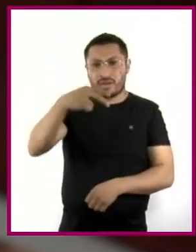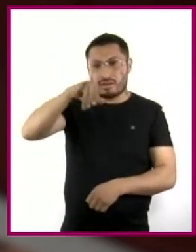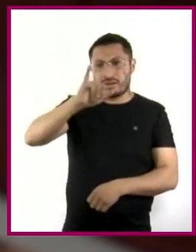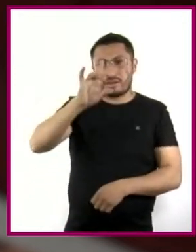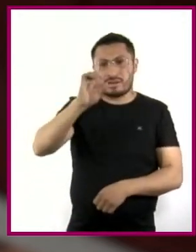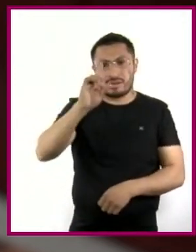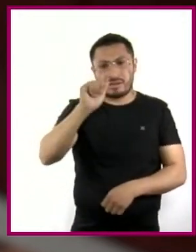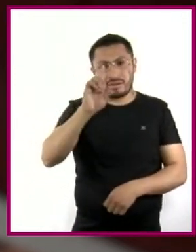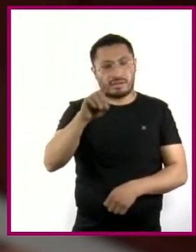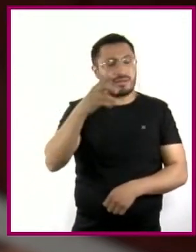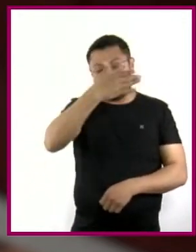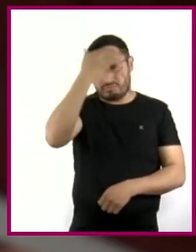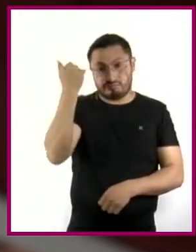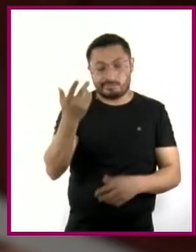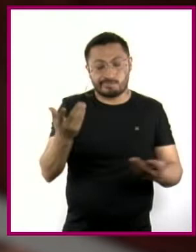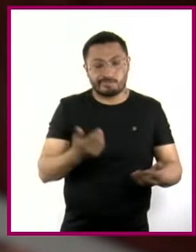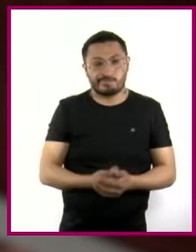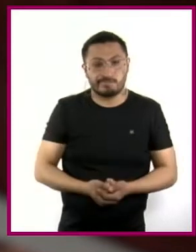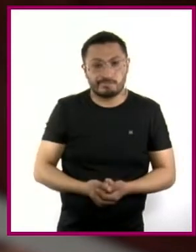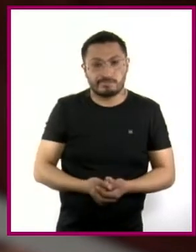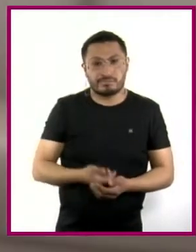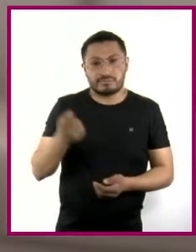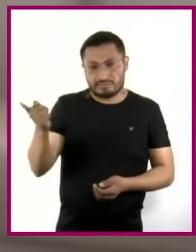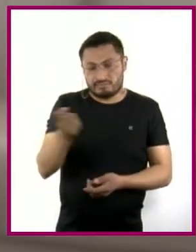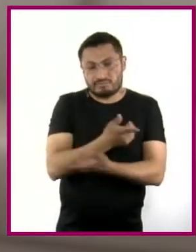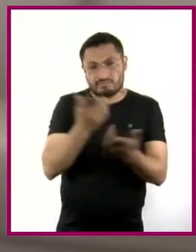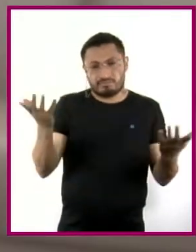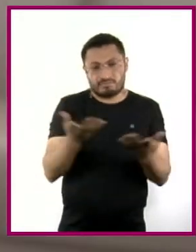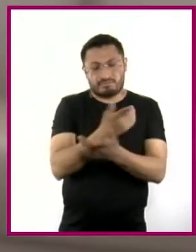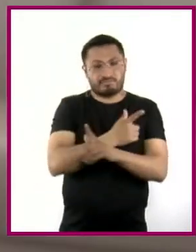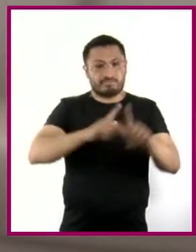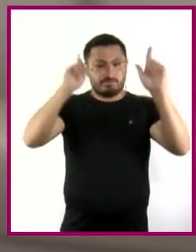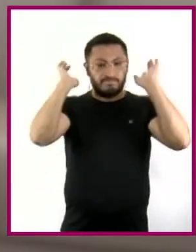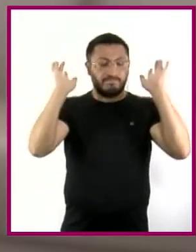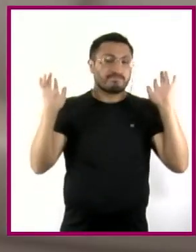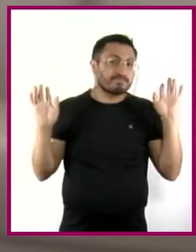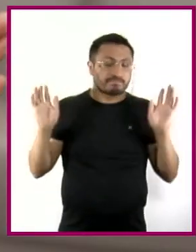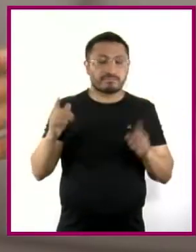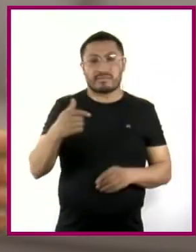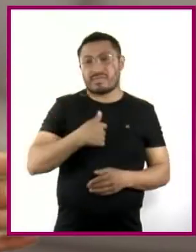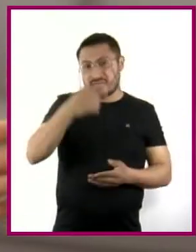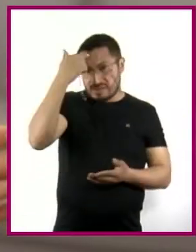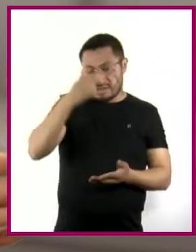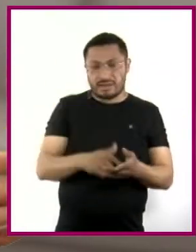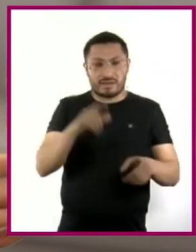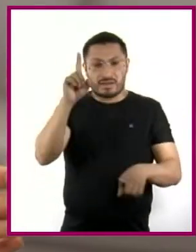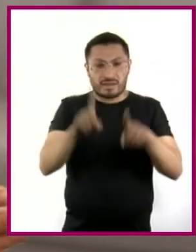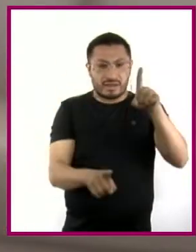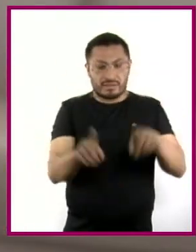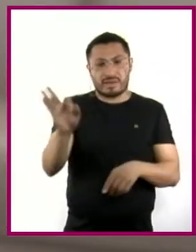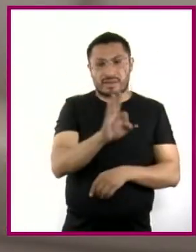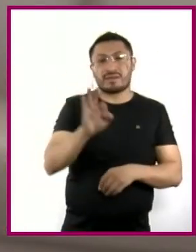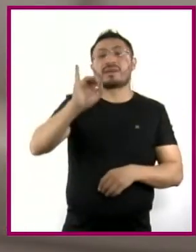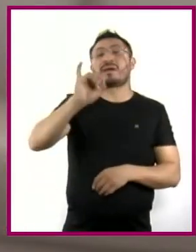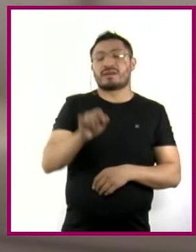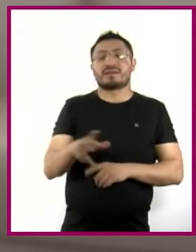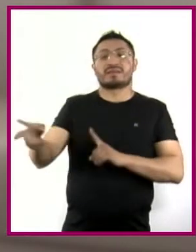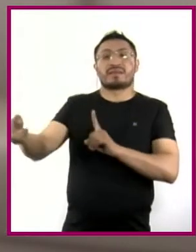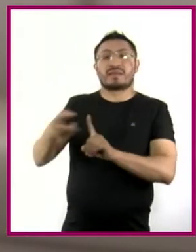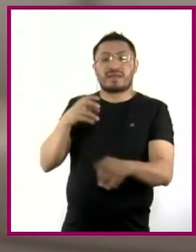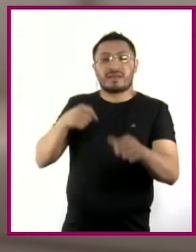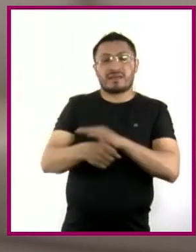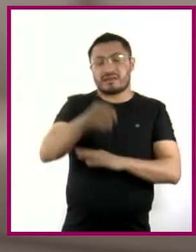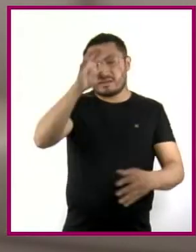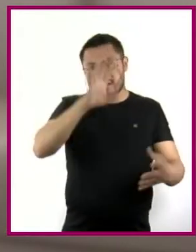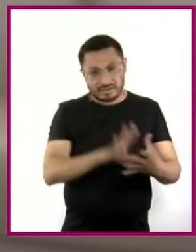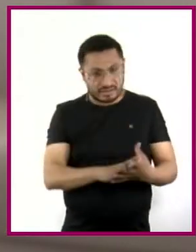sé. Actuaron libremente, ¿no? Yo diría que depende de si cometieron esos crímenes por alguna razón que hayan